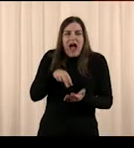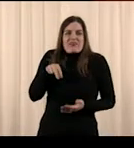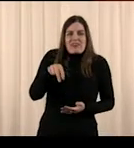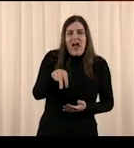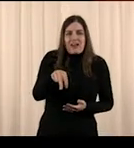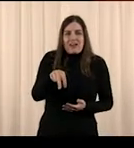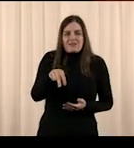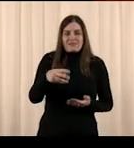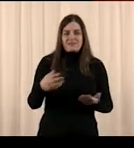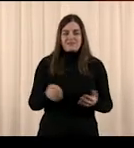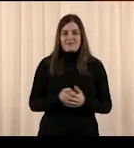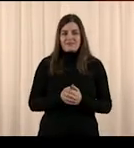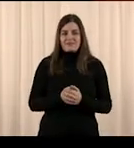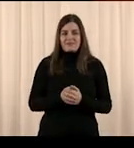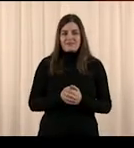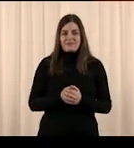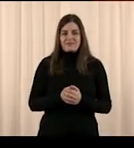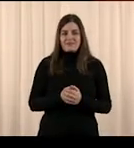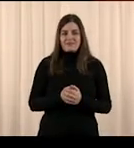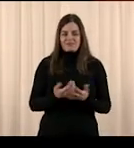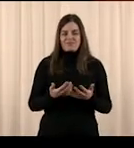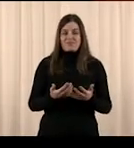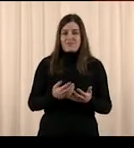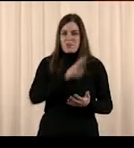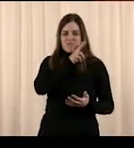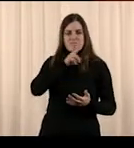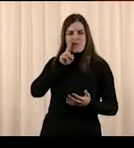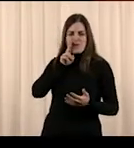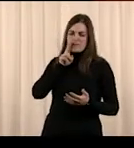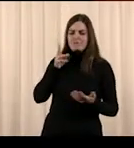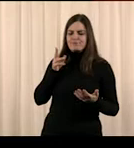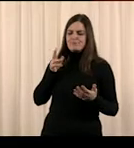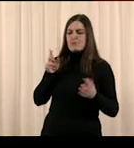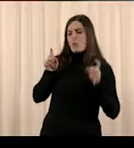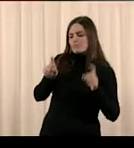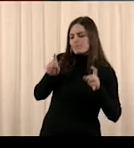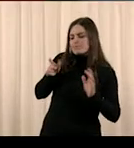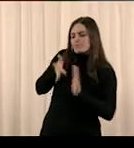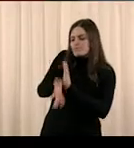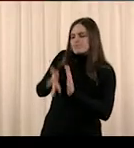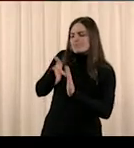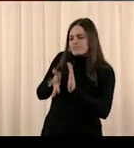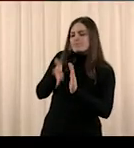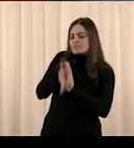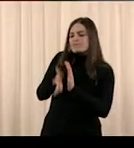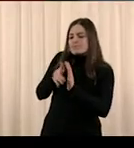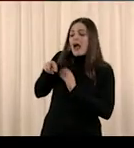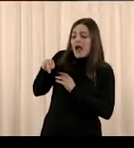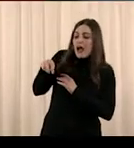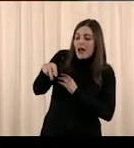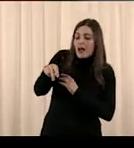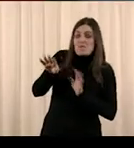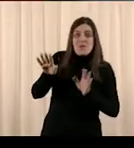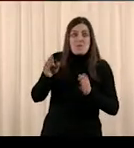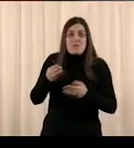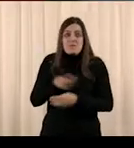So the mother can try to explain, su madre puede tratar de explicarle, but the baby doesn't really know the language. Pero